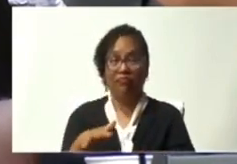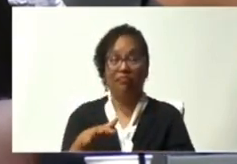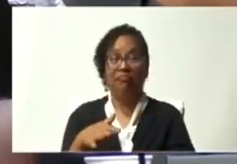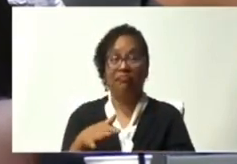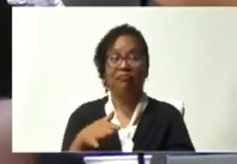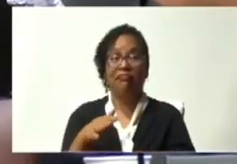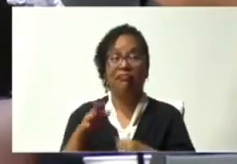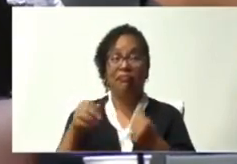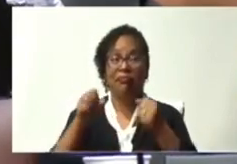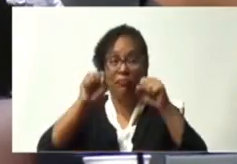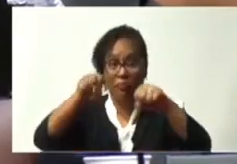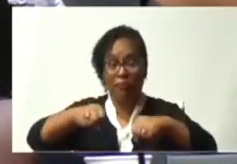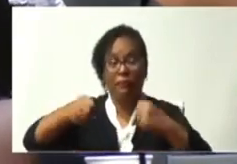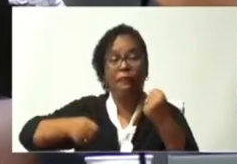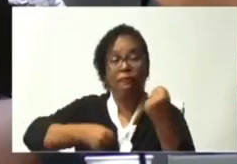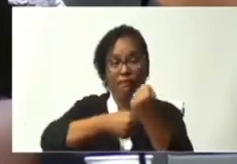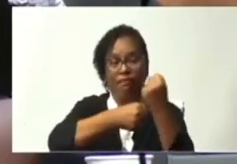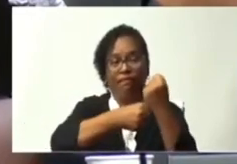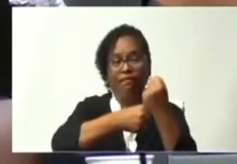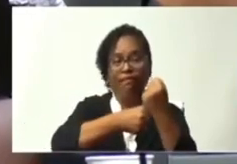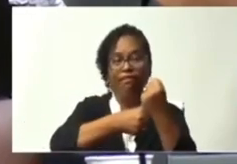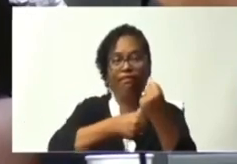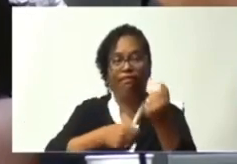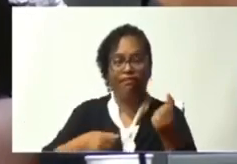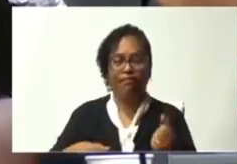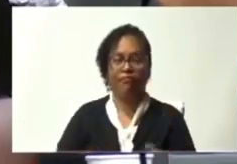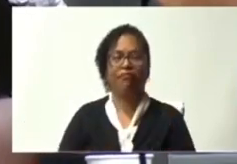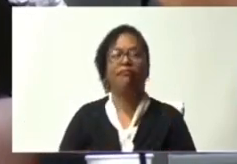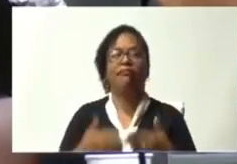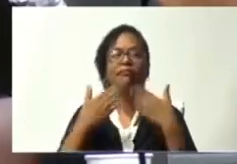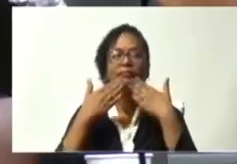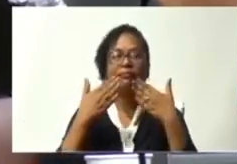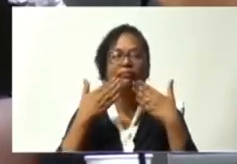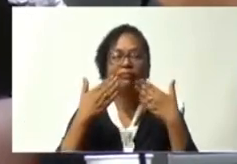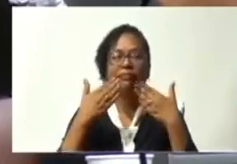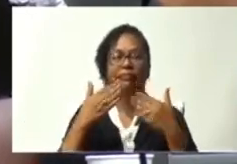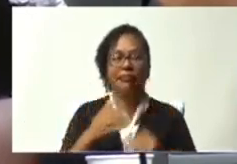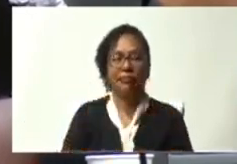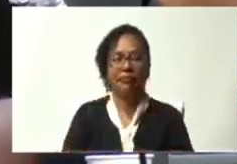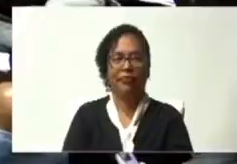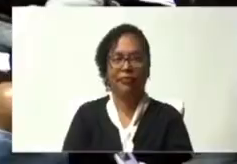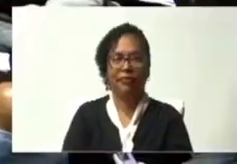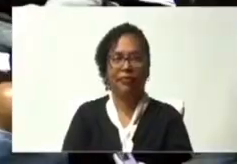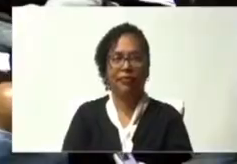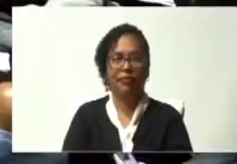beneficio del ciudadano En beneficio de la clase rural Muchas gracias honorable